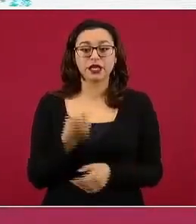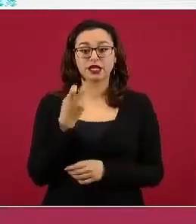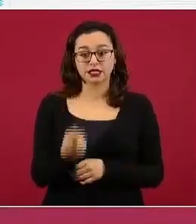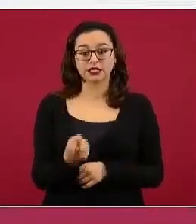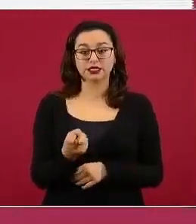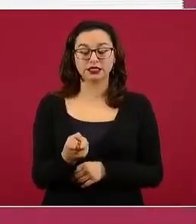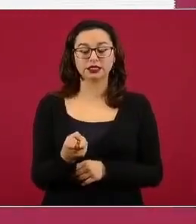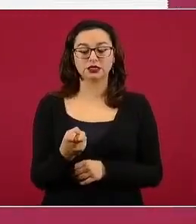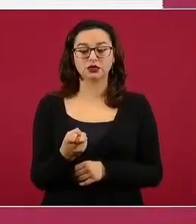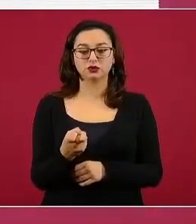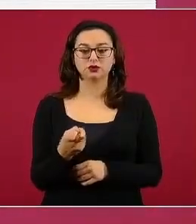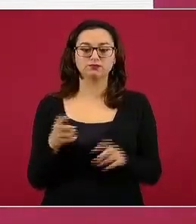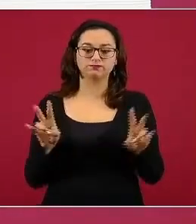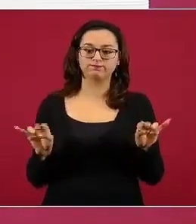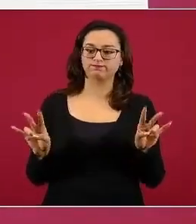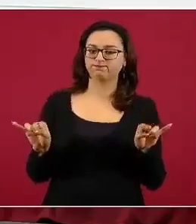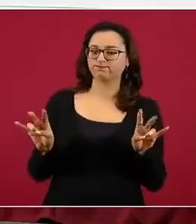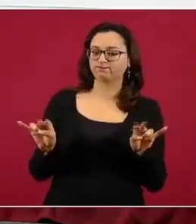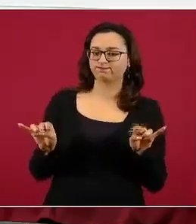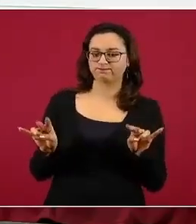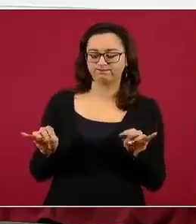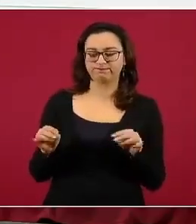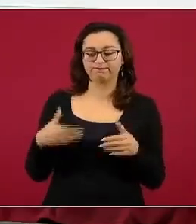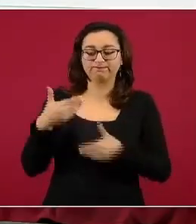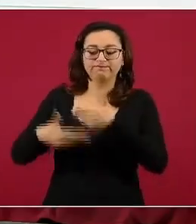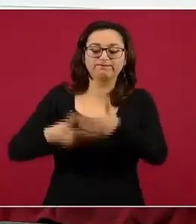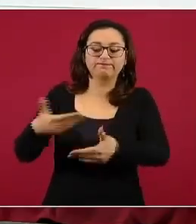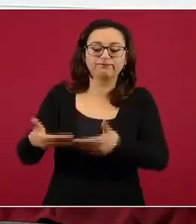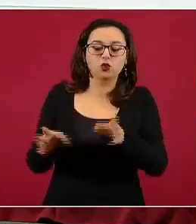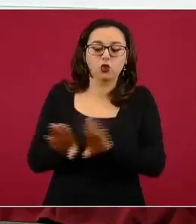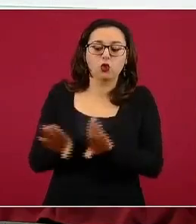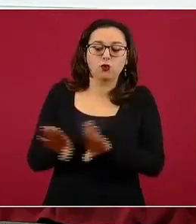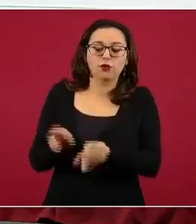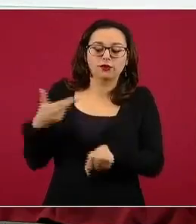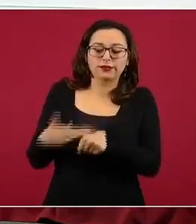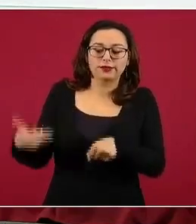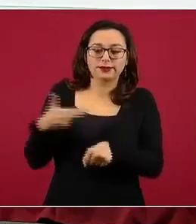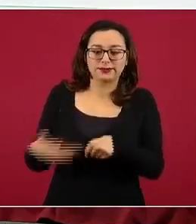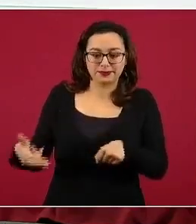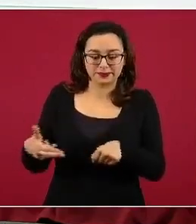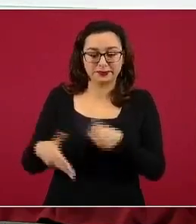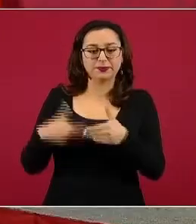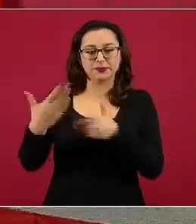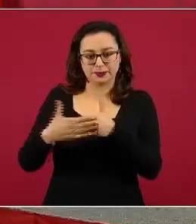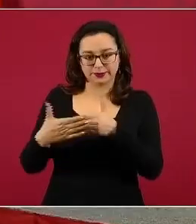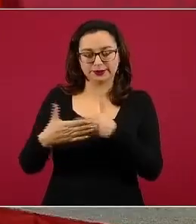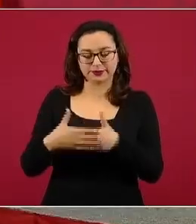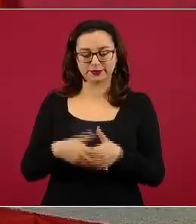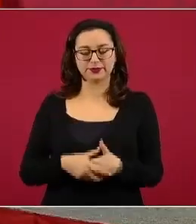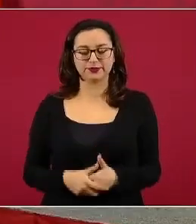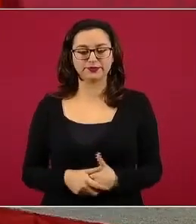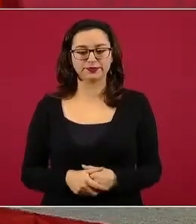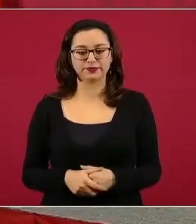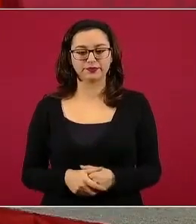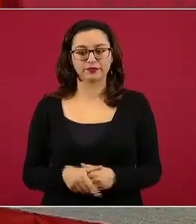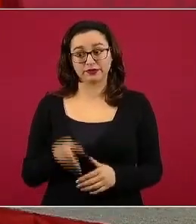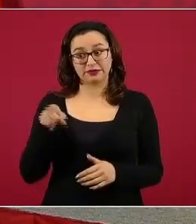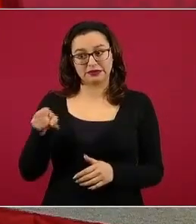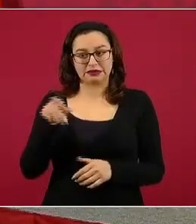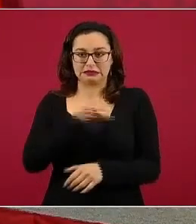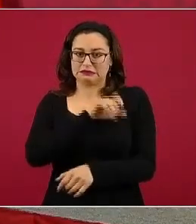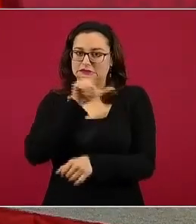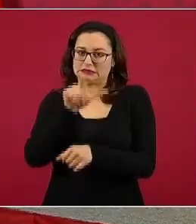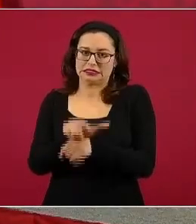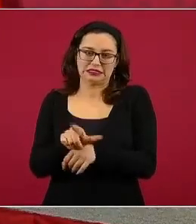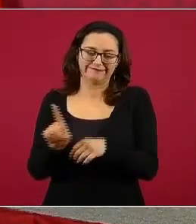estaremos muy atentos a estas acciones que se tengan que reforzar en una situación especial como es el caso de Tabasco